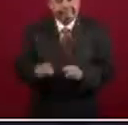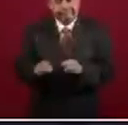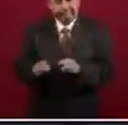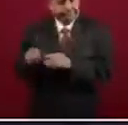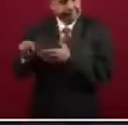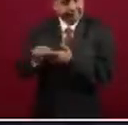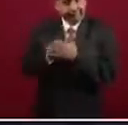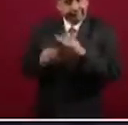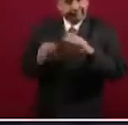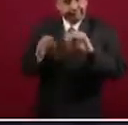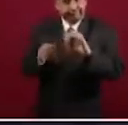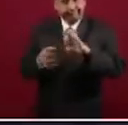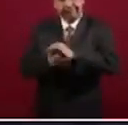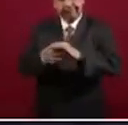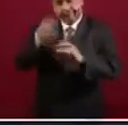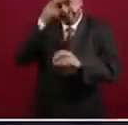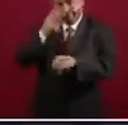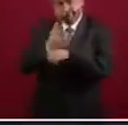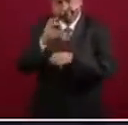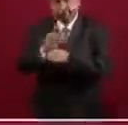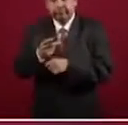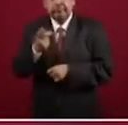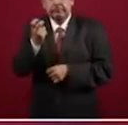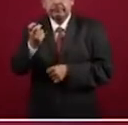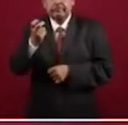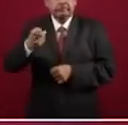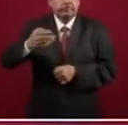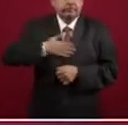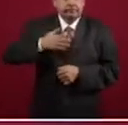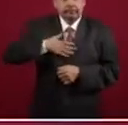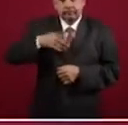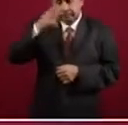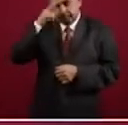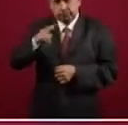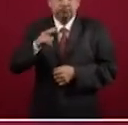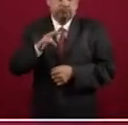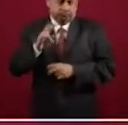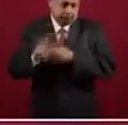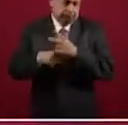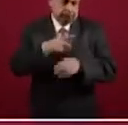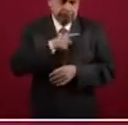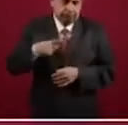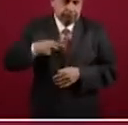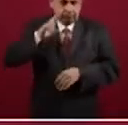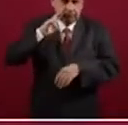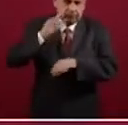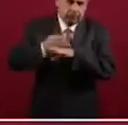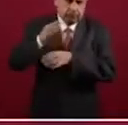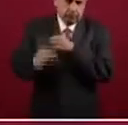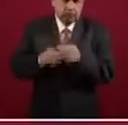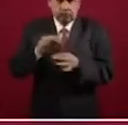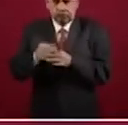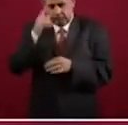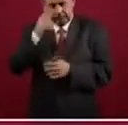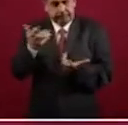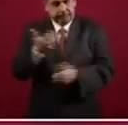extradición que se compromete la colaboración del gobierno mexicano